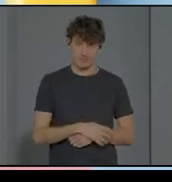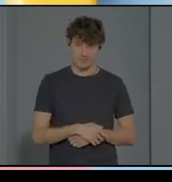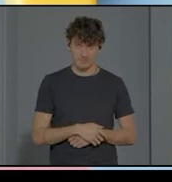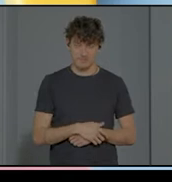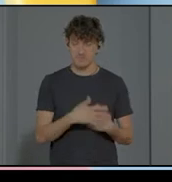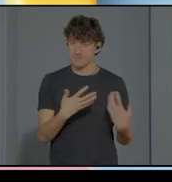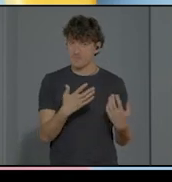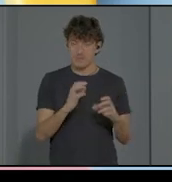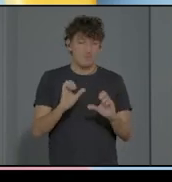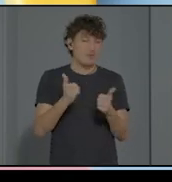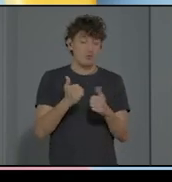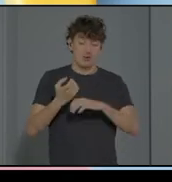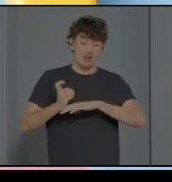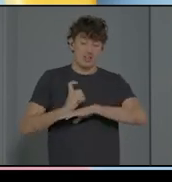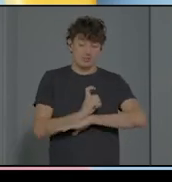ratones. En este caso,